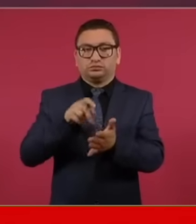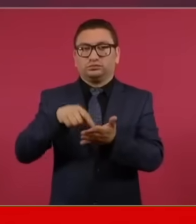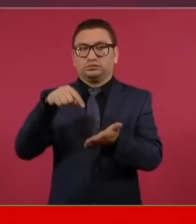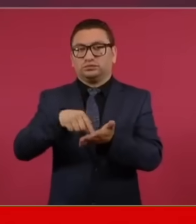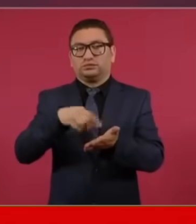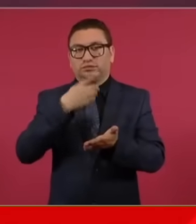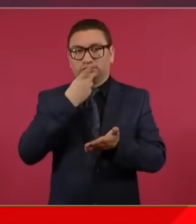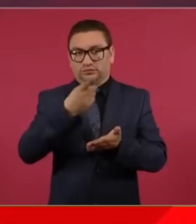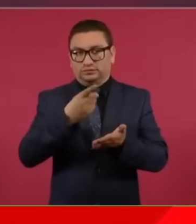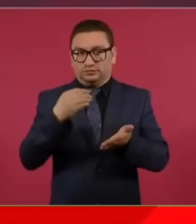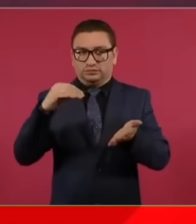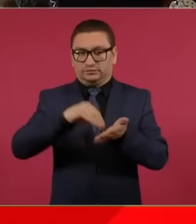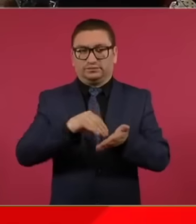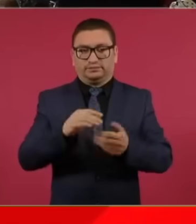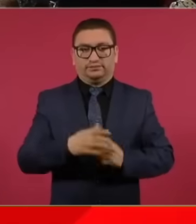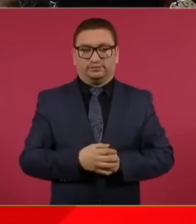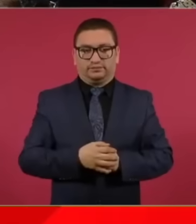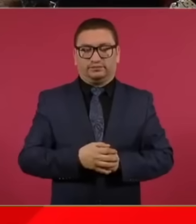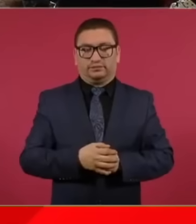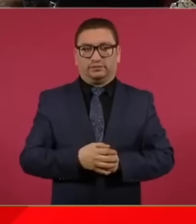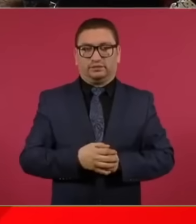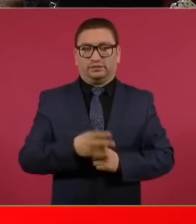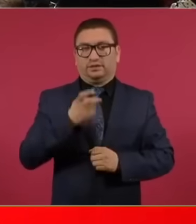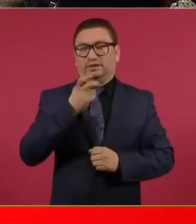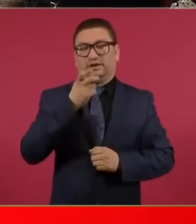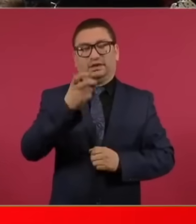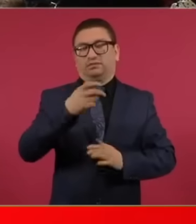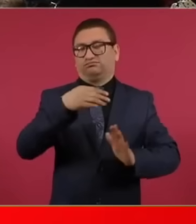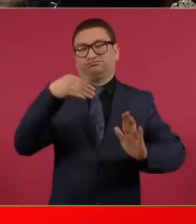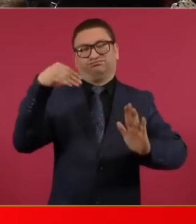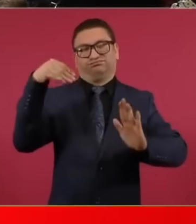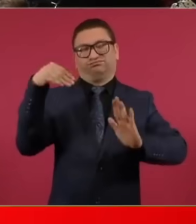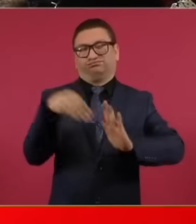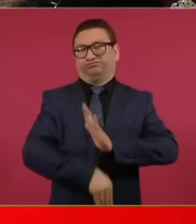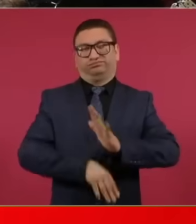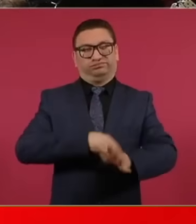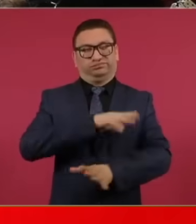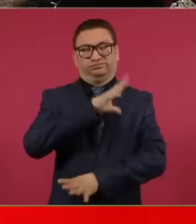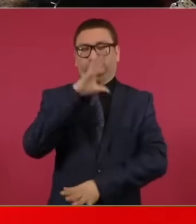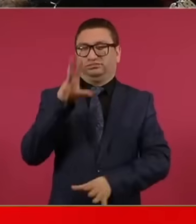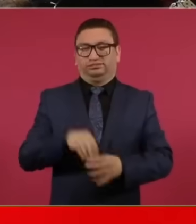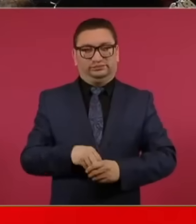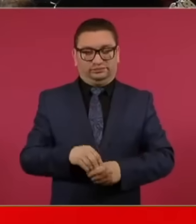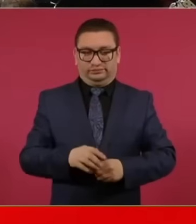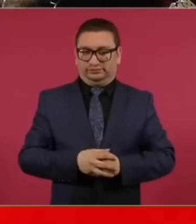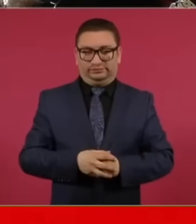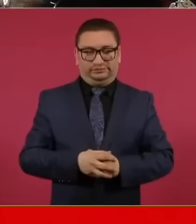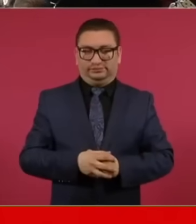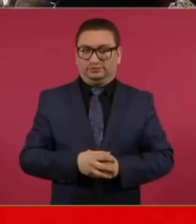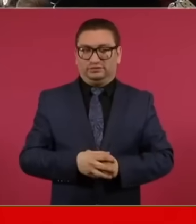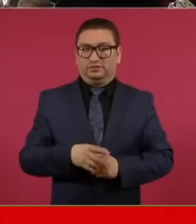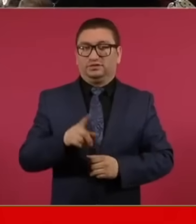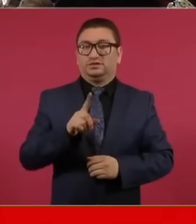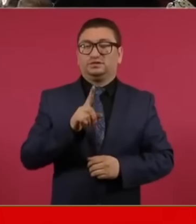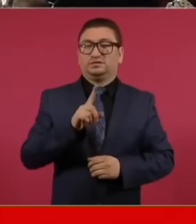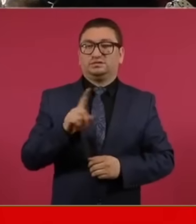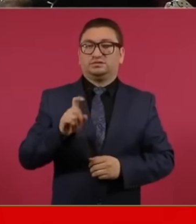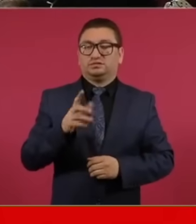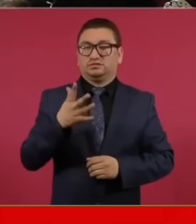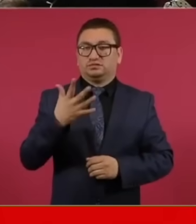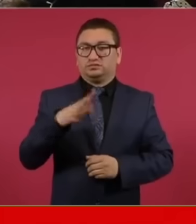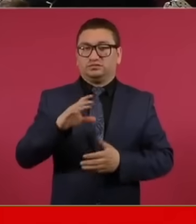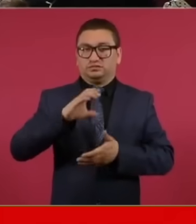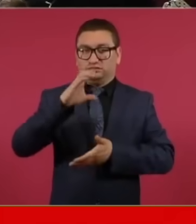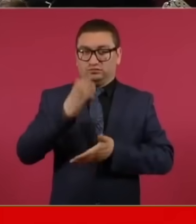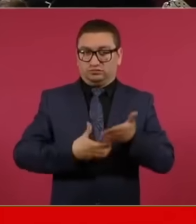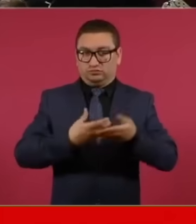establece. Todo eso fue un fracaso rotundo. Se dieron los 110 contratos